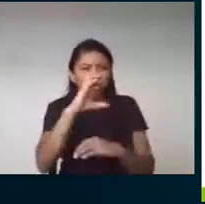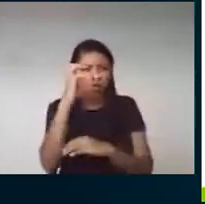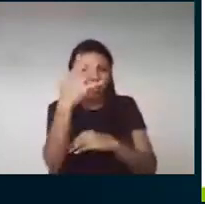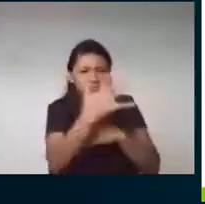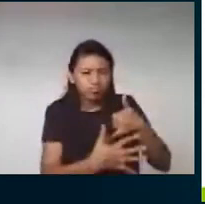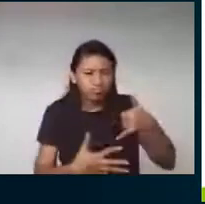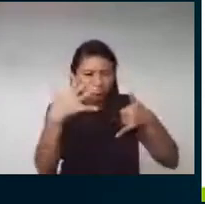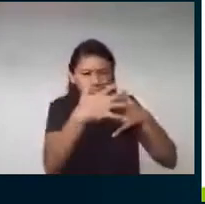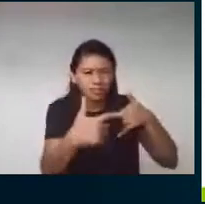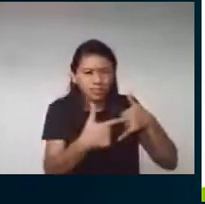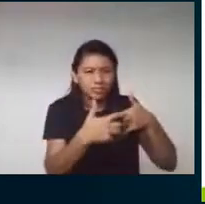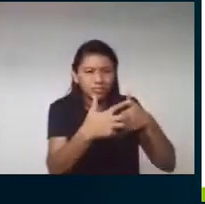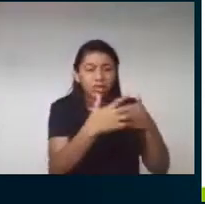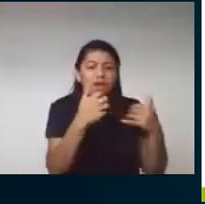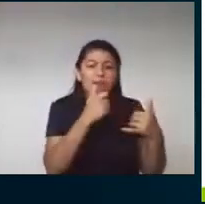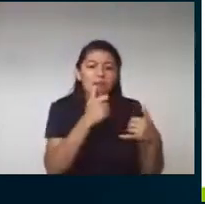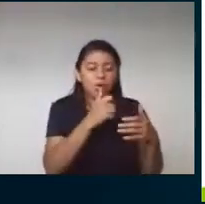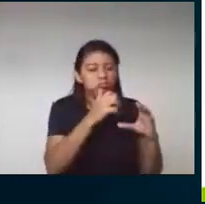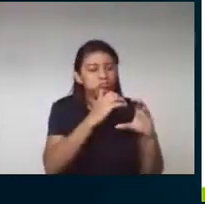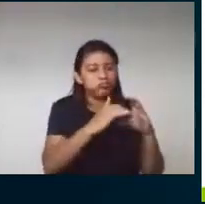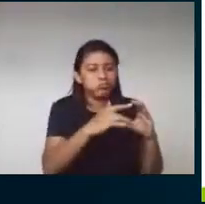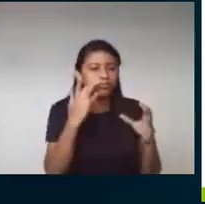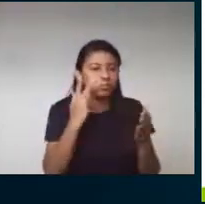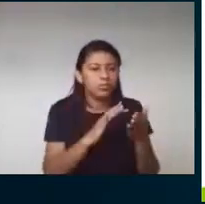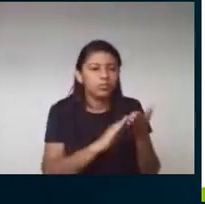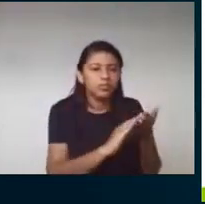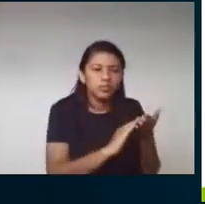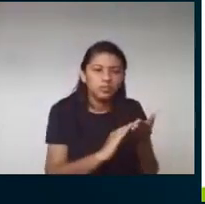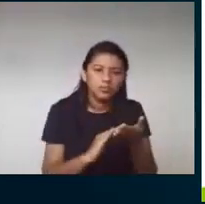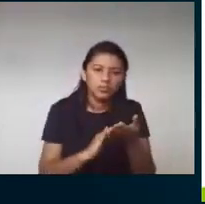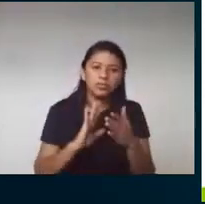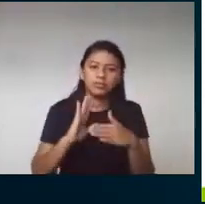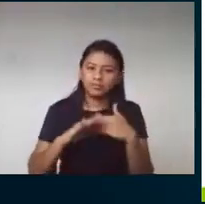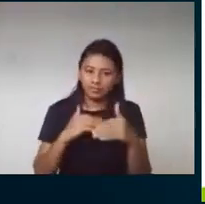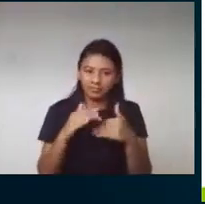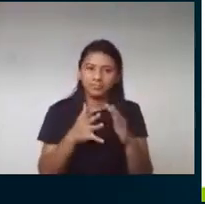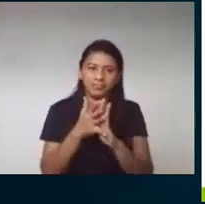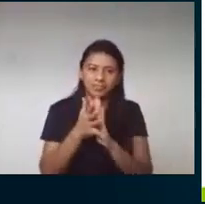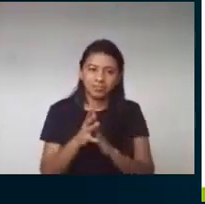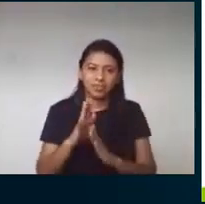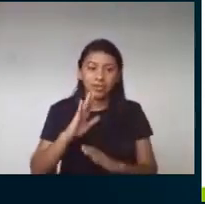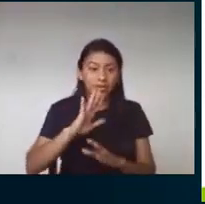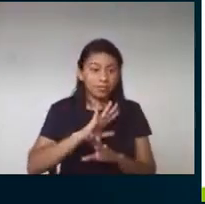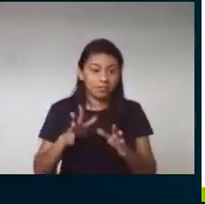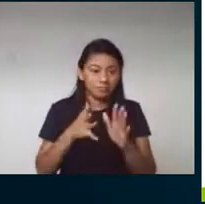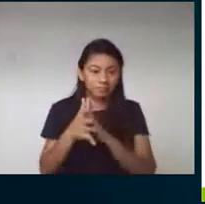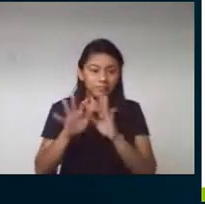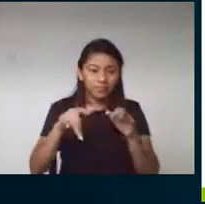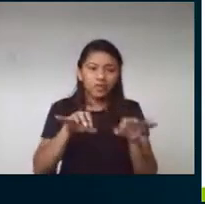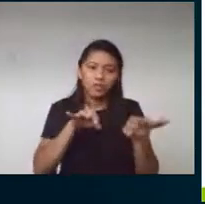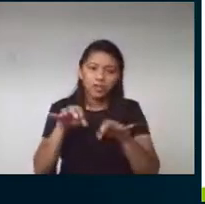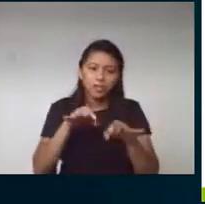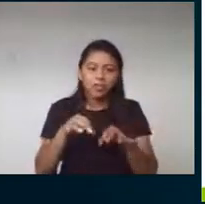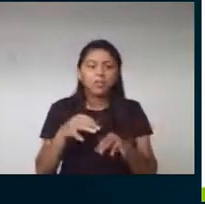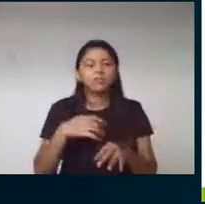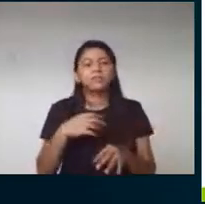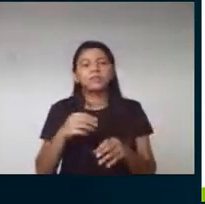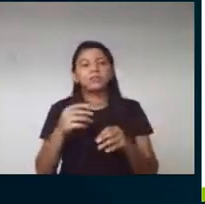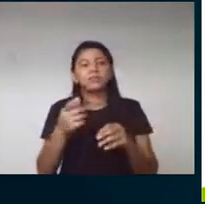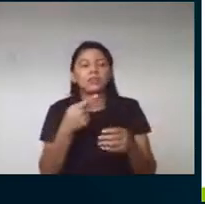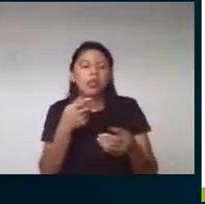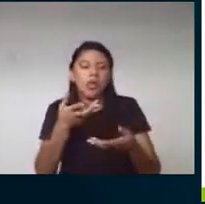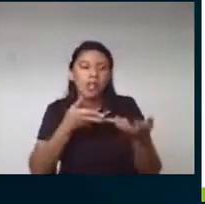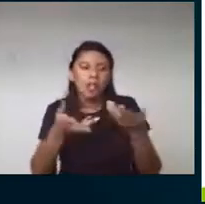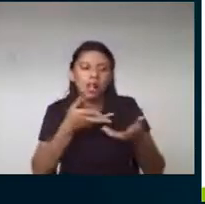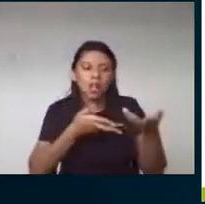Después de dar esa breve introducción, pasaré a discutir sobre la aplicación de esta tecnología específicamente a EPM, a un caso de